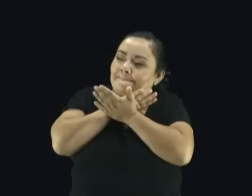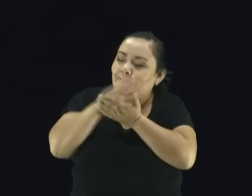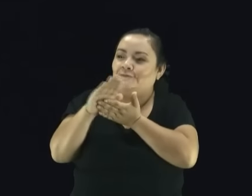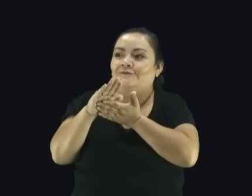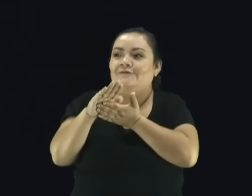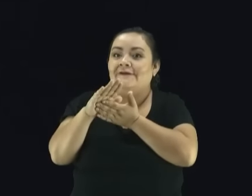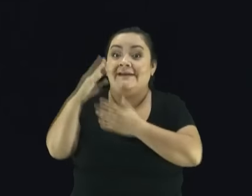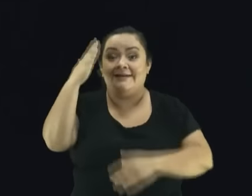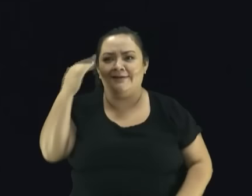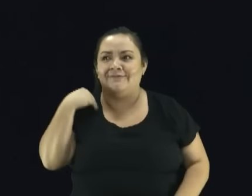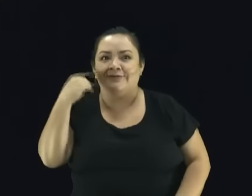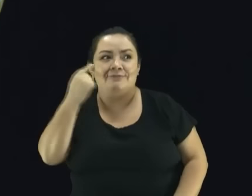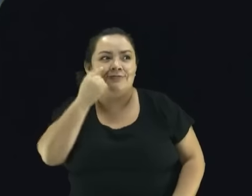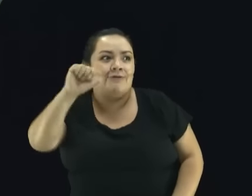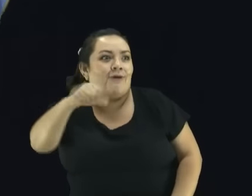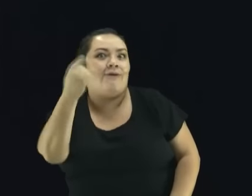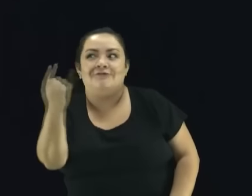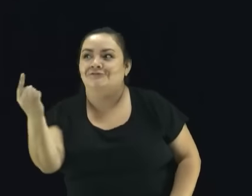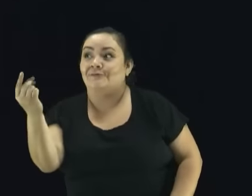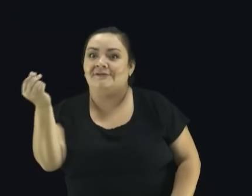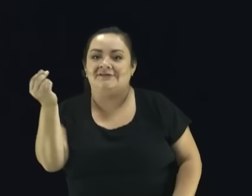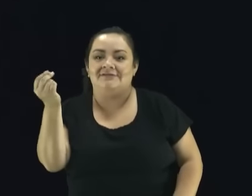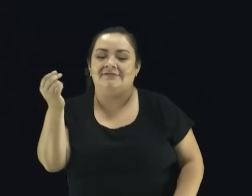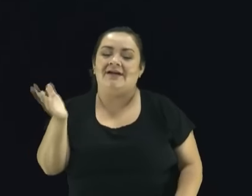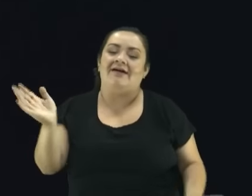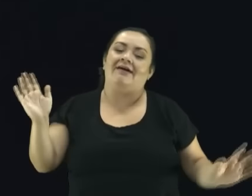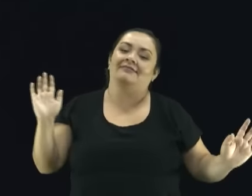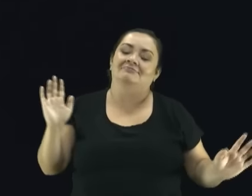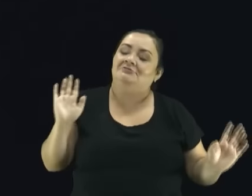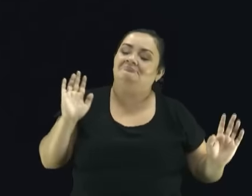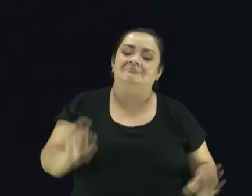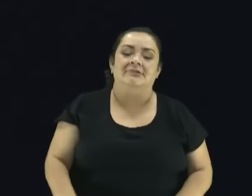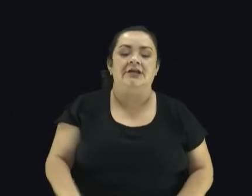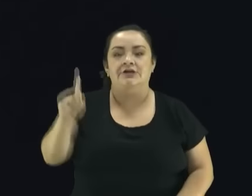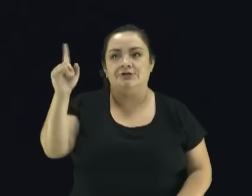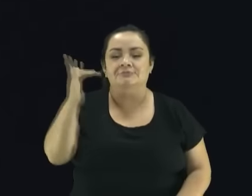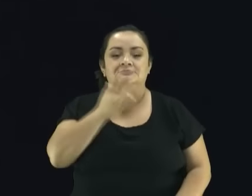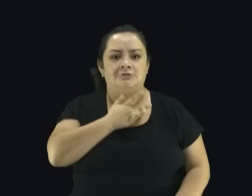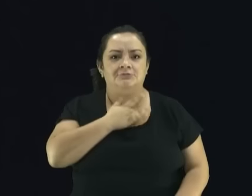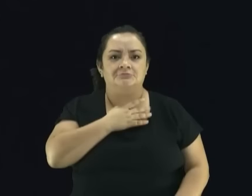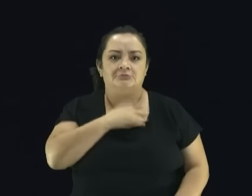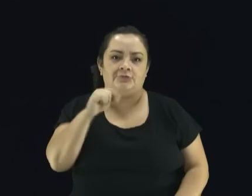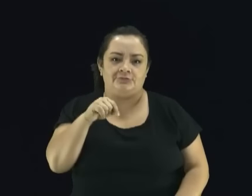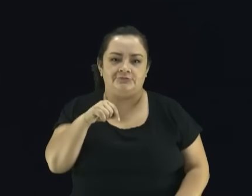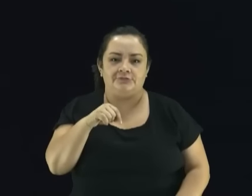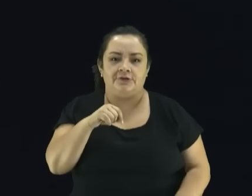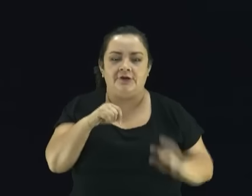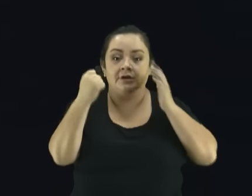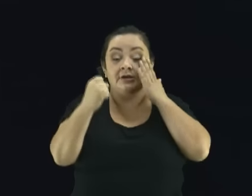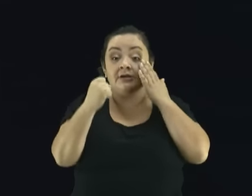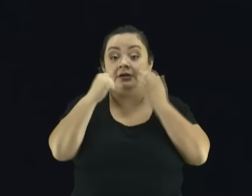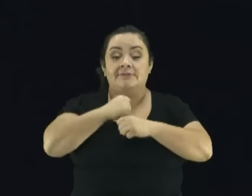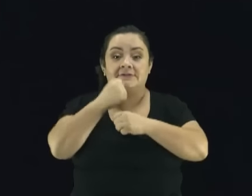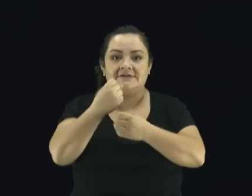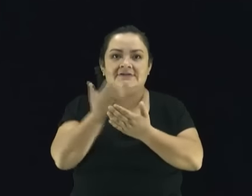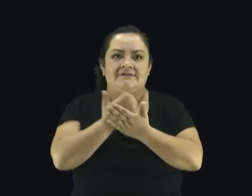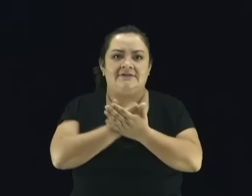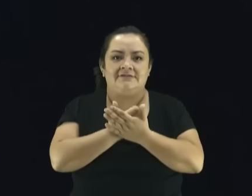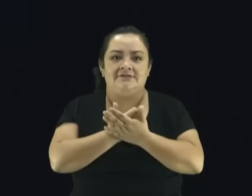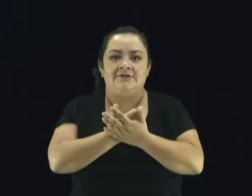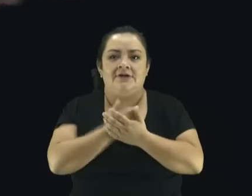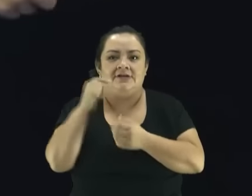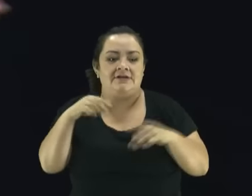el dolarito Dios te está sacudiendo ahorita ese es el poder del Evangelio El poder del evangelio no es para venir a aplaudir aquí